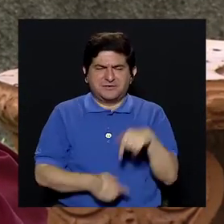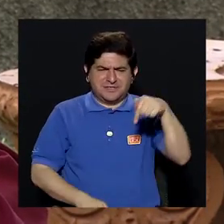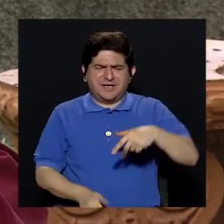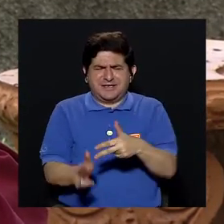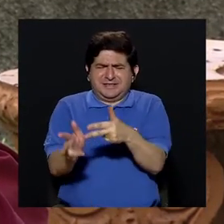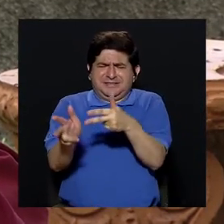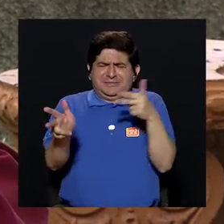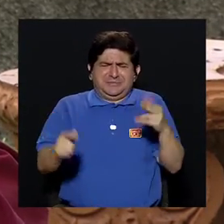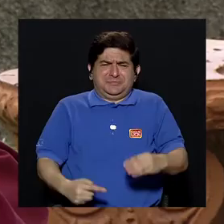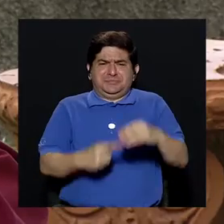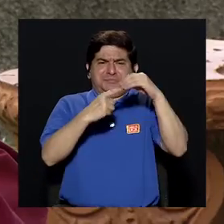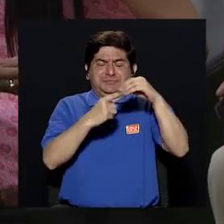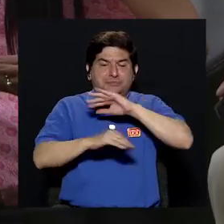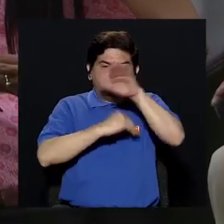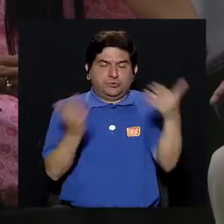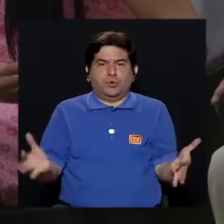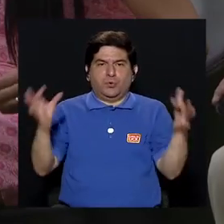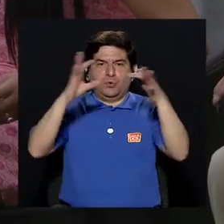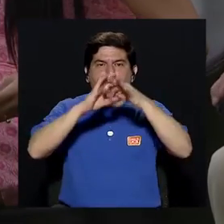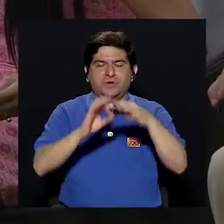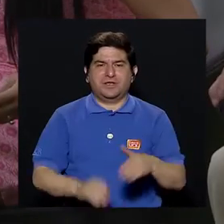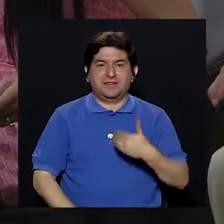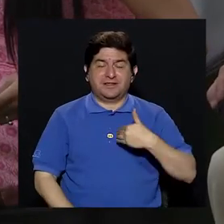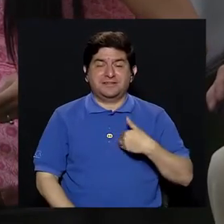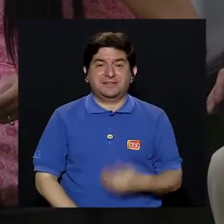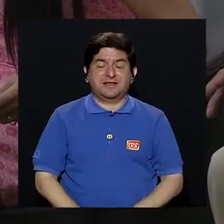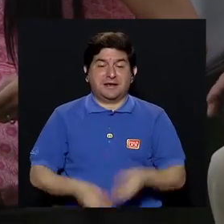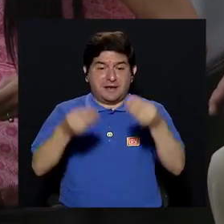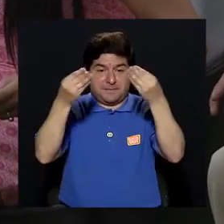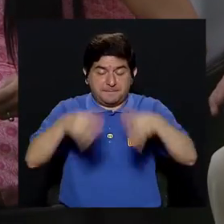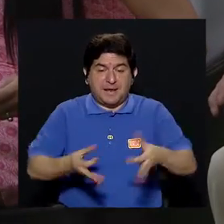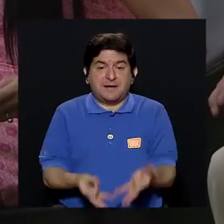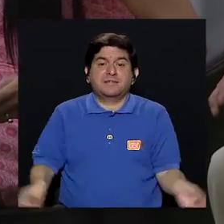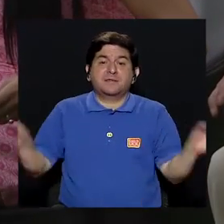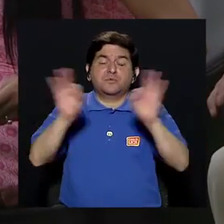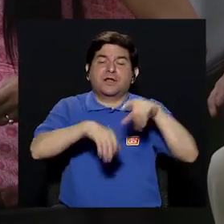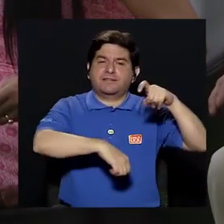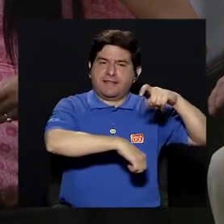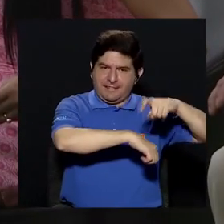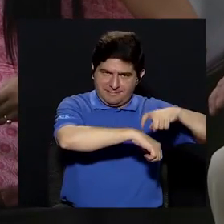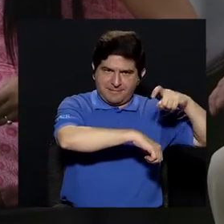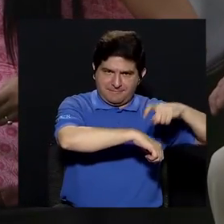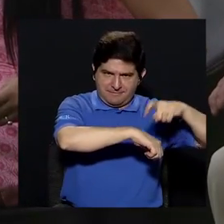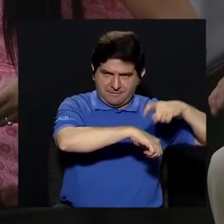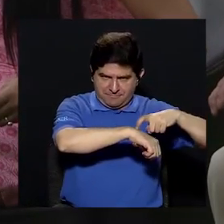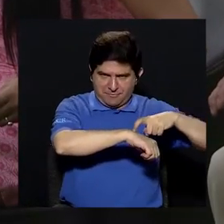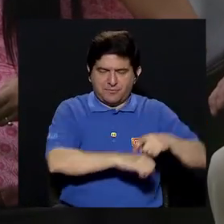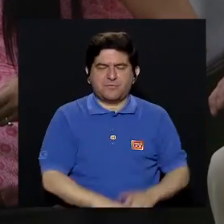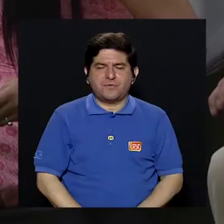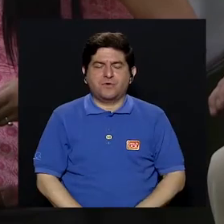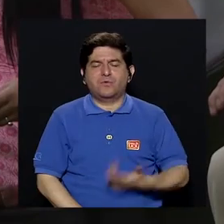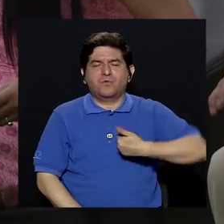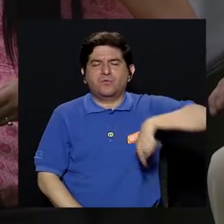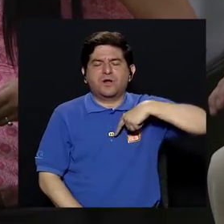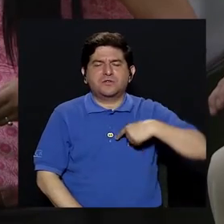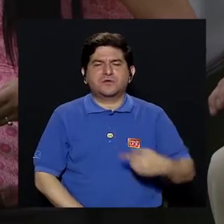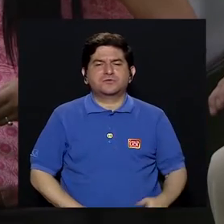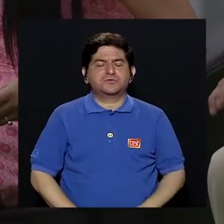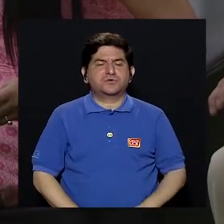área más congestionada. Entonces, todo se conjugula para tener unas pérdidas muy importantes de tiempo en nuestros